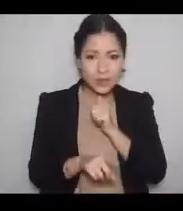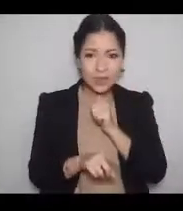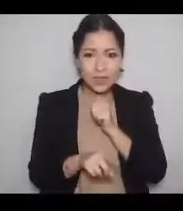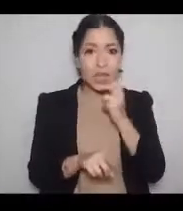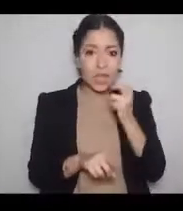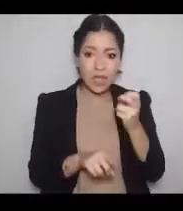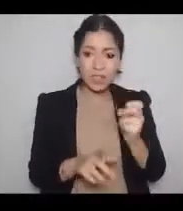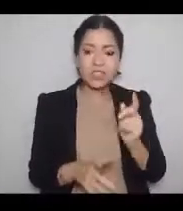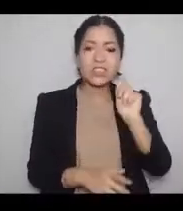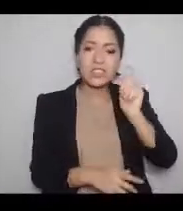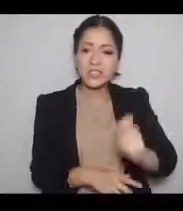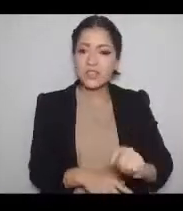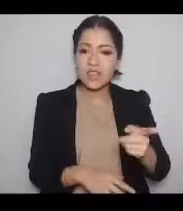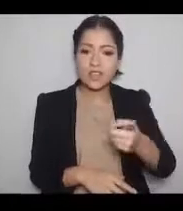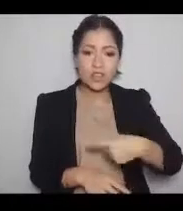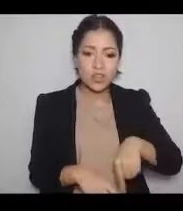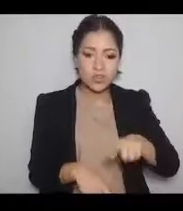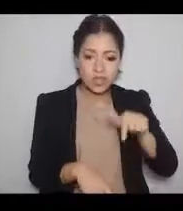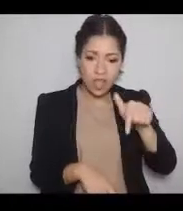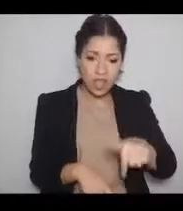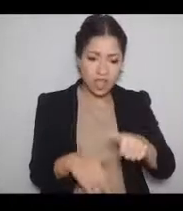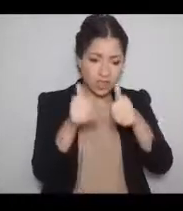encerrado.